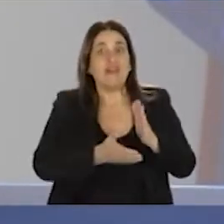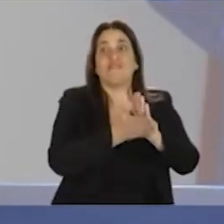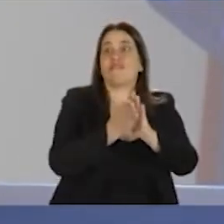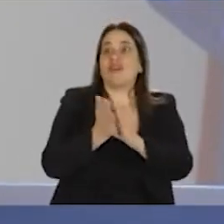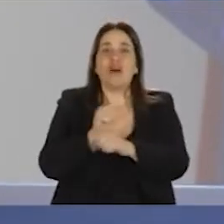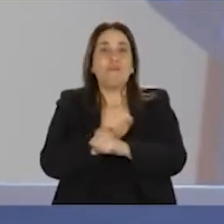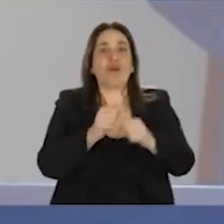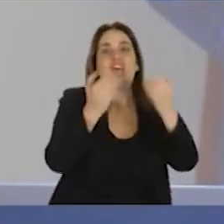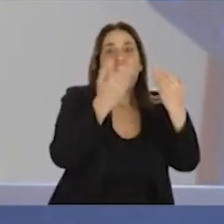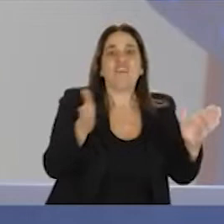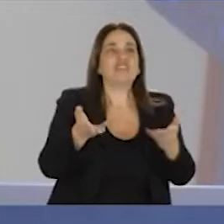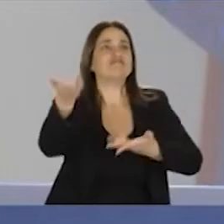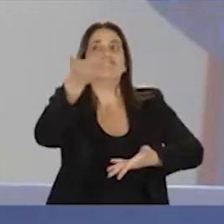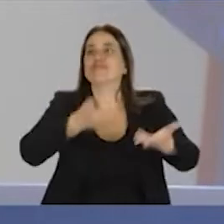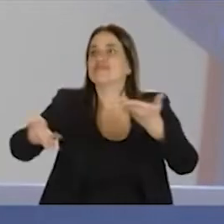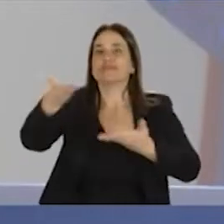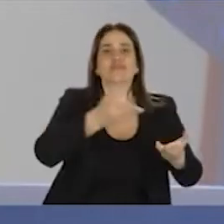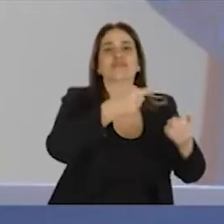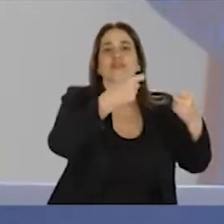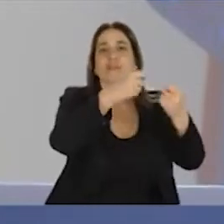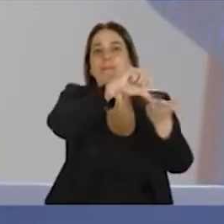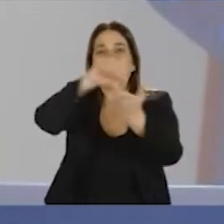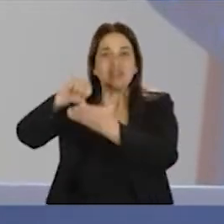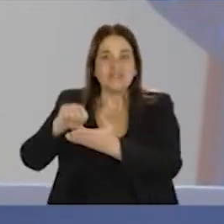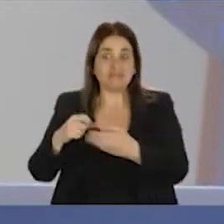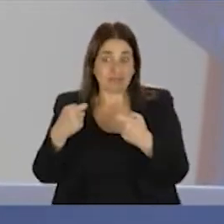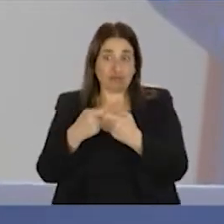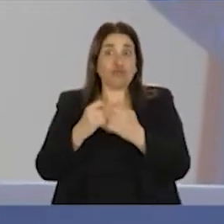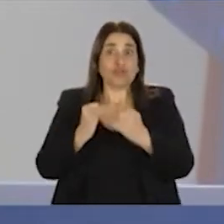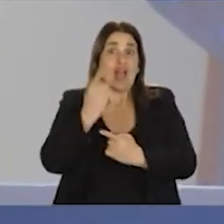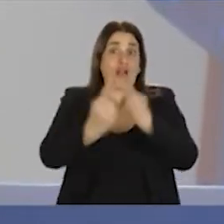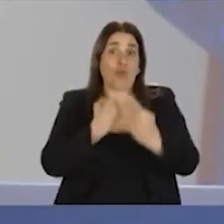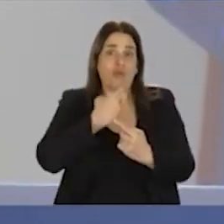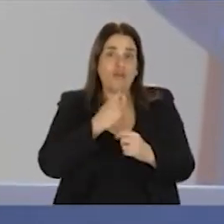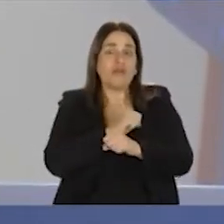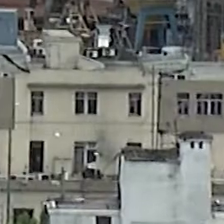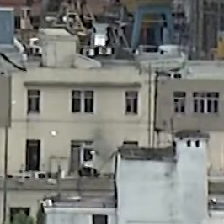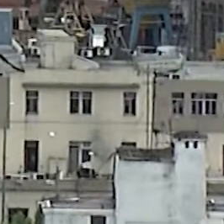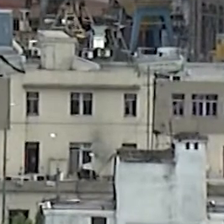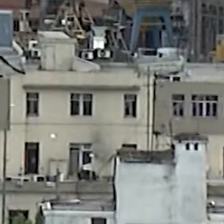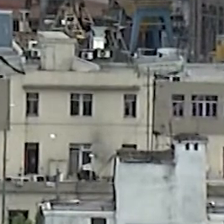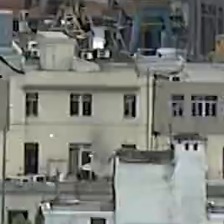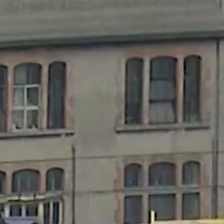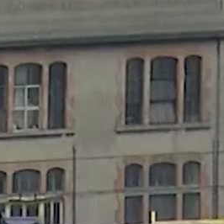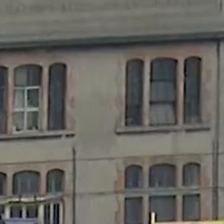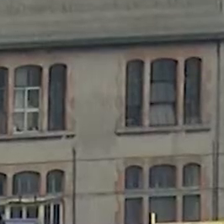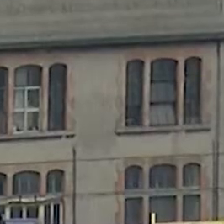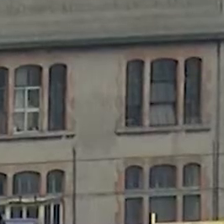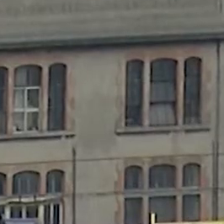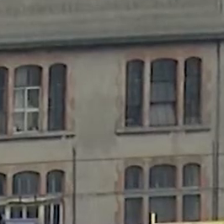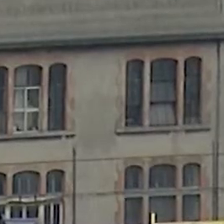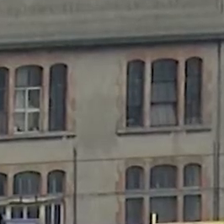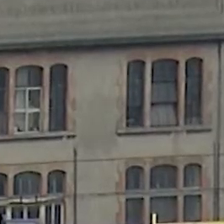a los países que hoy son socios estratégicos y los que aún todavía no lo son el mandatario también hizo referencia